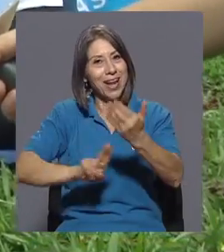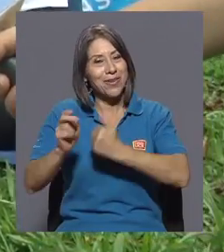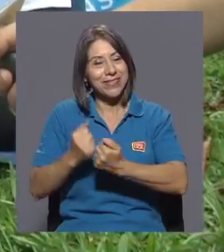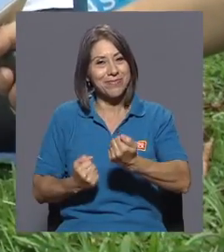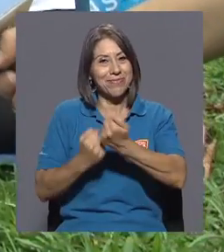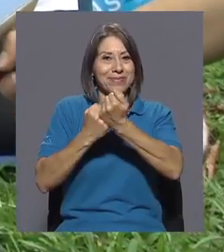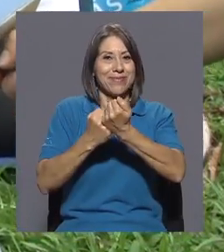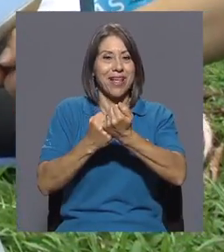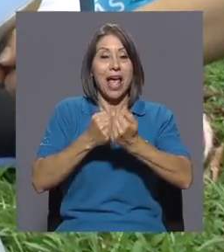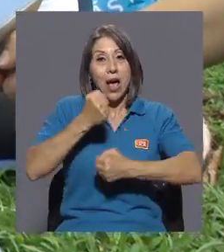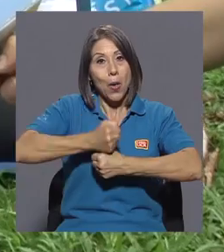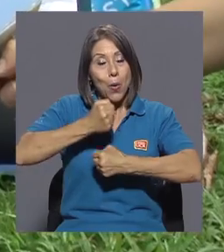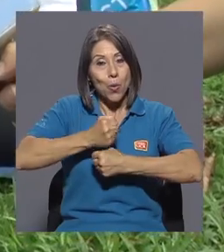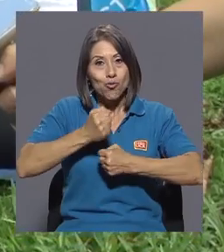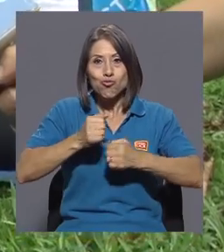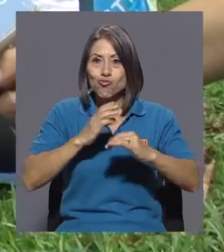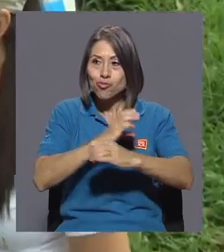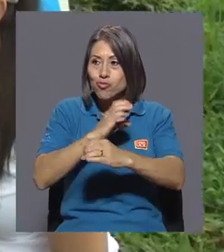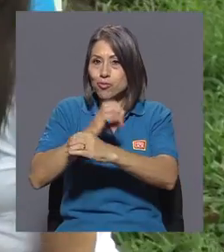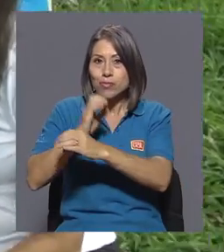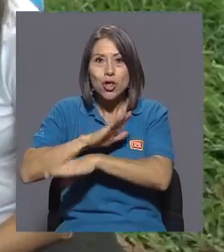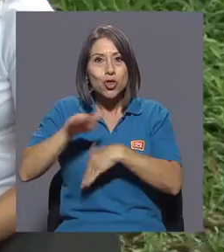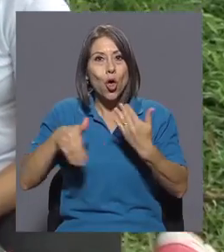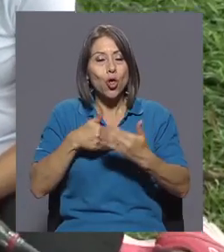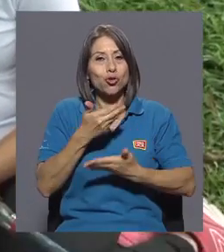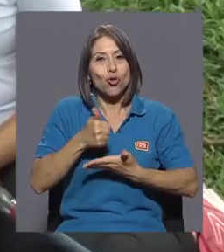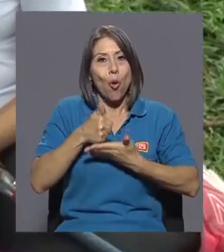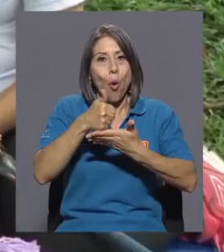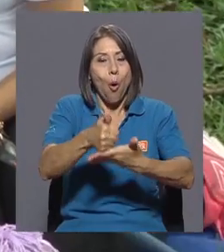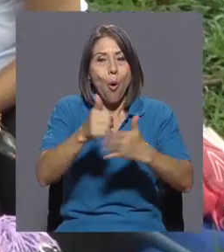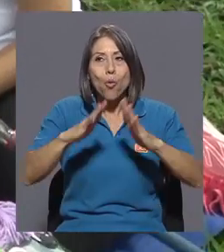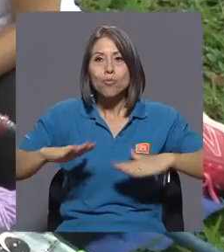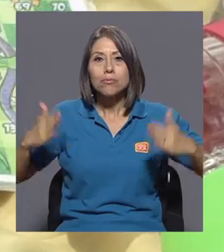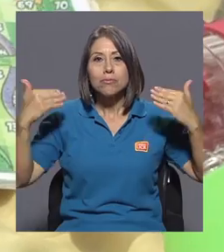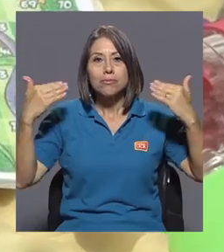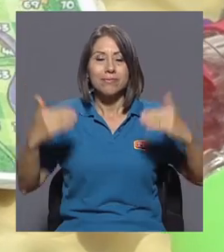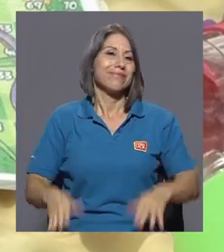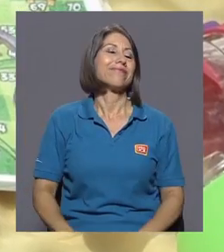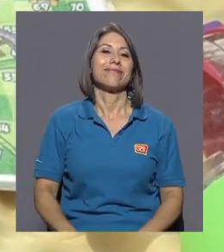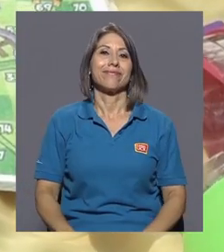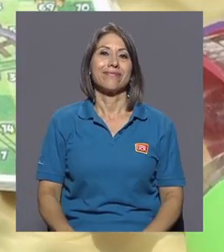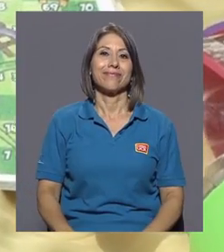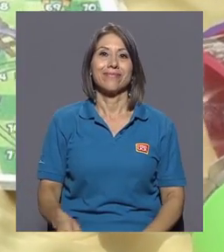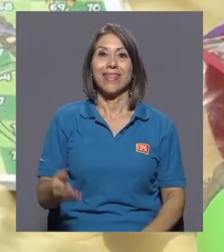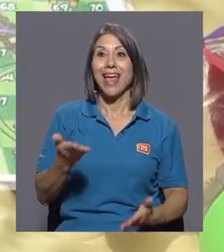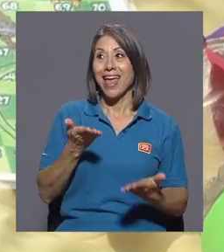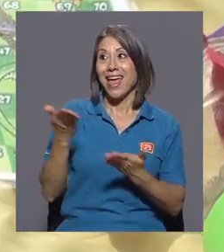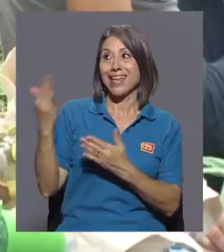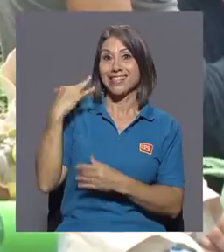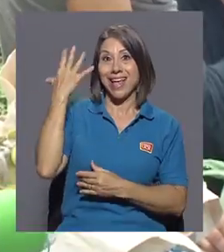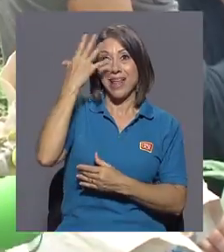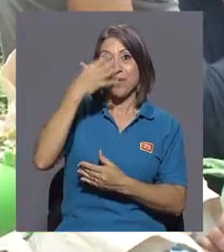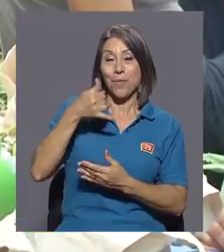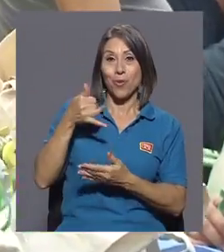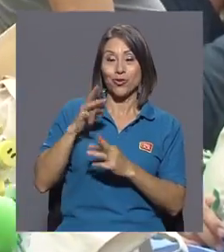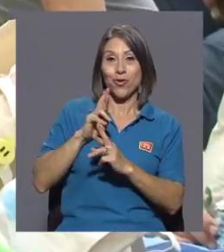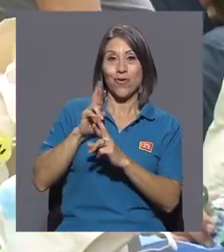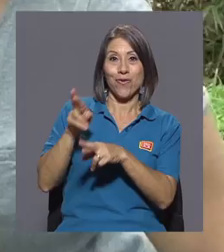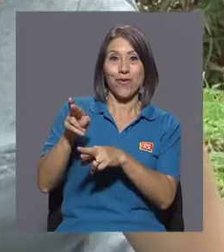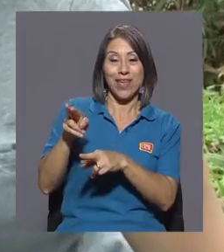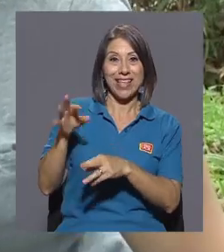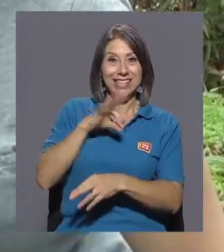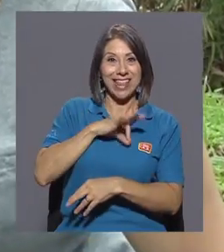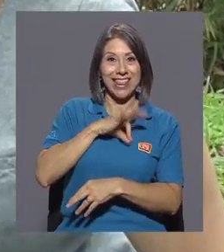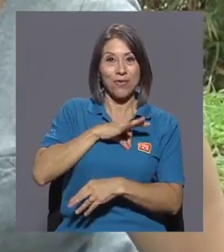gestión sostenible donde todos colaboremos con el medio ambiente. Este hermoso incentivo fue el que muchos